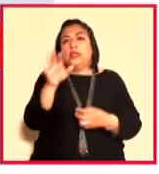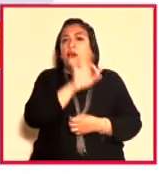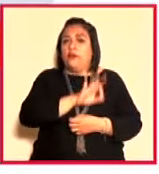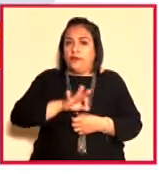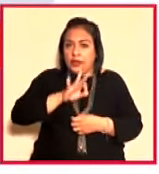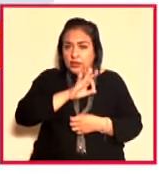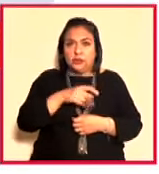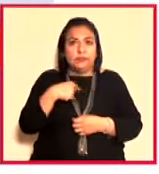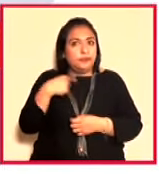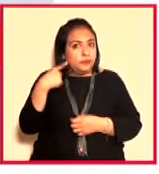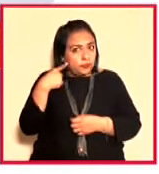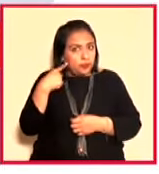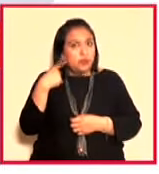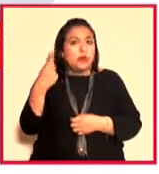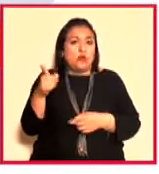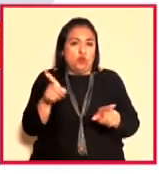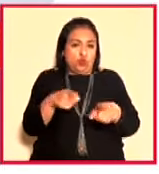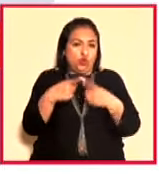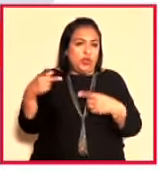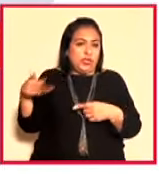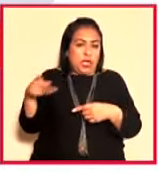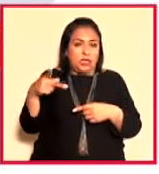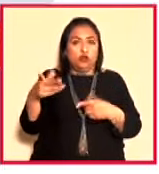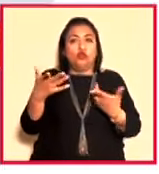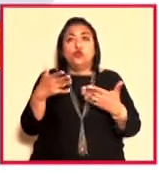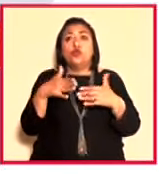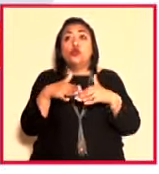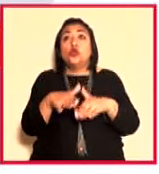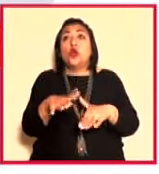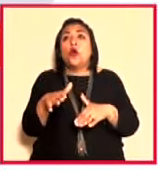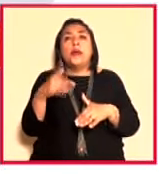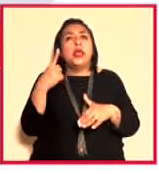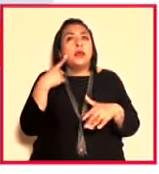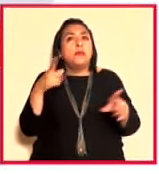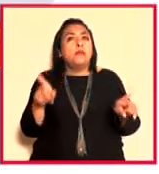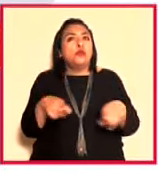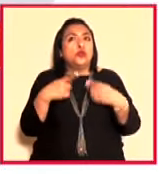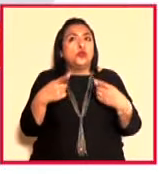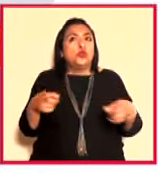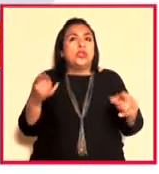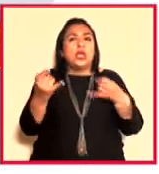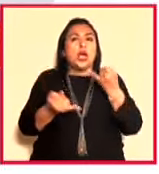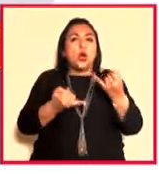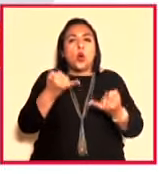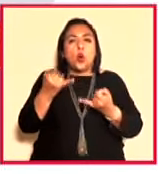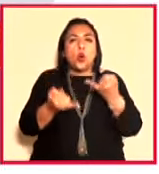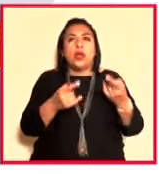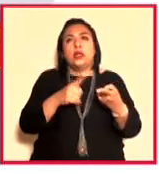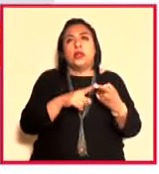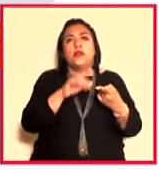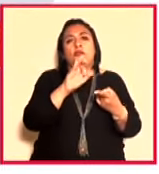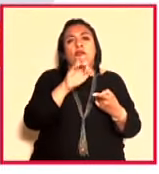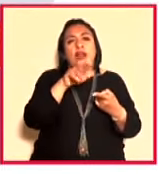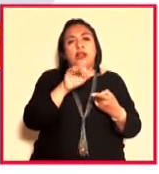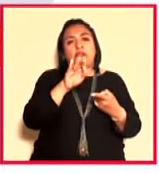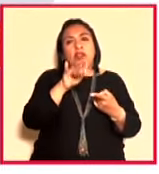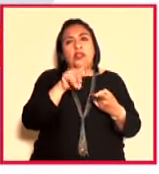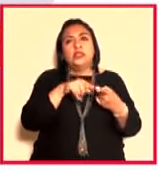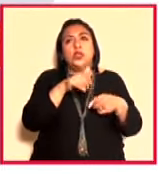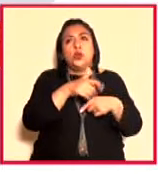poco de sus composiciones, que tienen mucho que ver con el diseño sonoro de juegos como Final Fantasy número 5